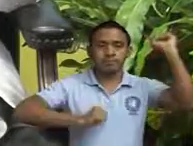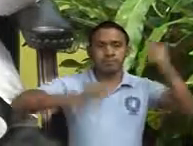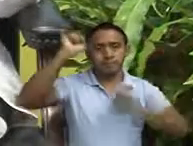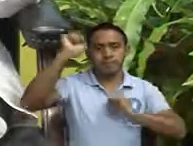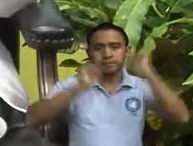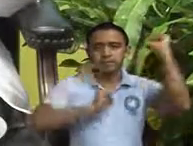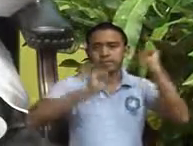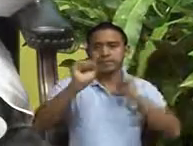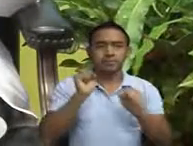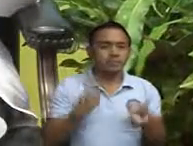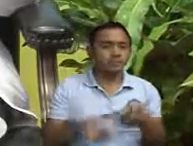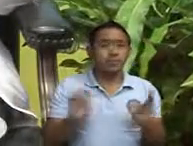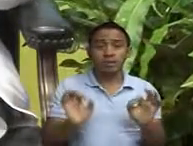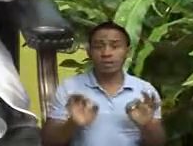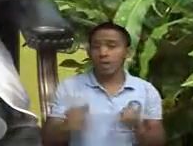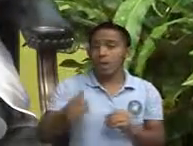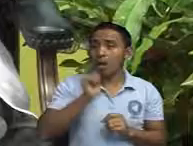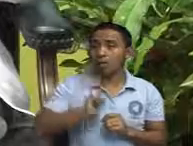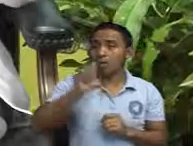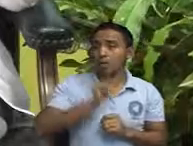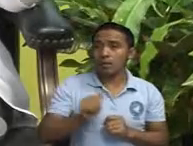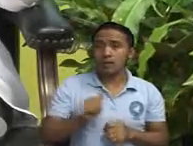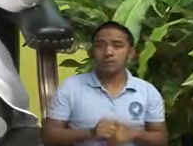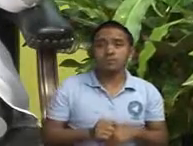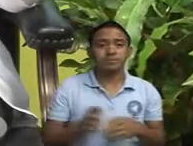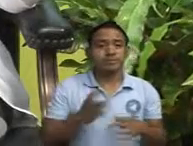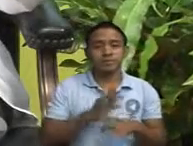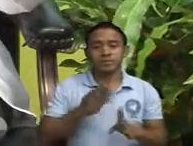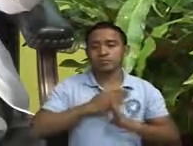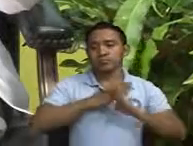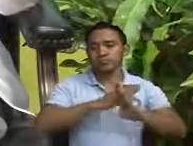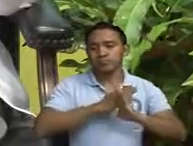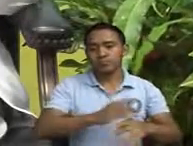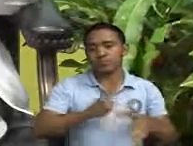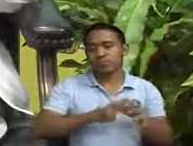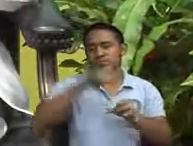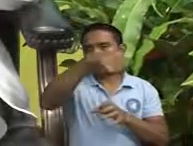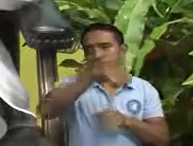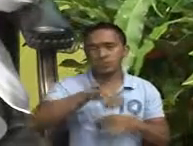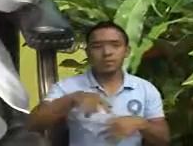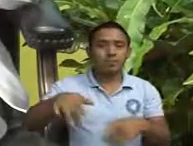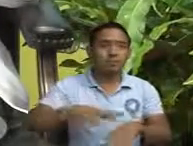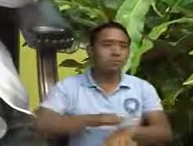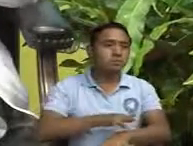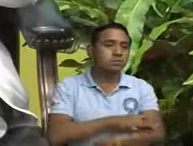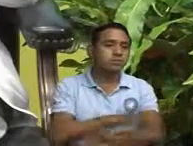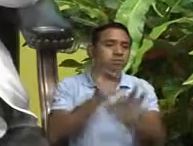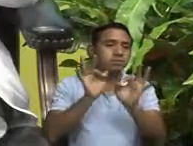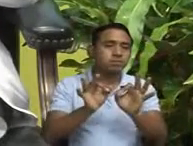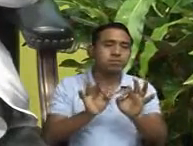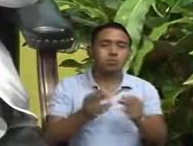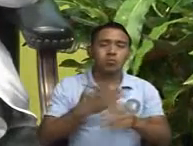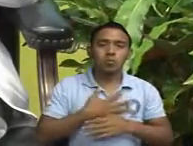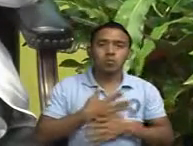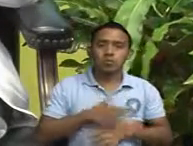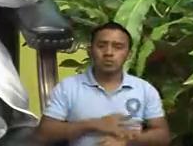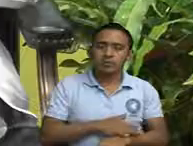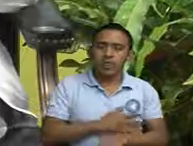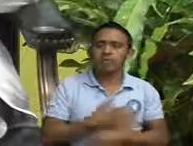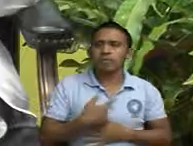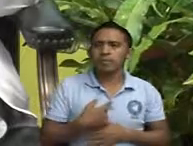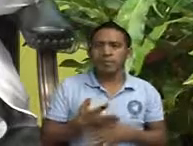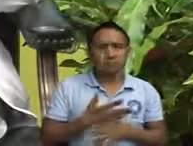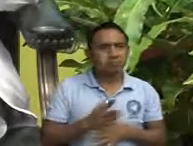que consuma bastante agua, que elimine las bebidas enlatadas, vos vas a sentir un cambio y uno lo siente. Vos te